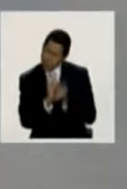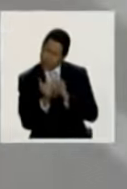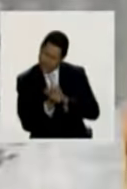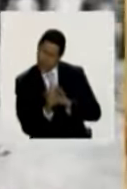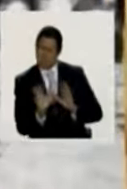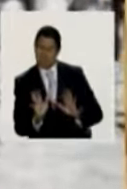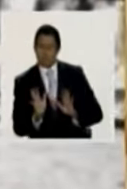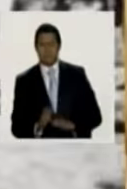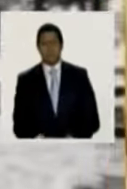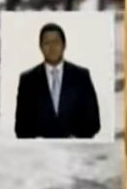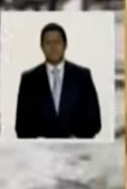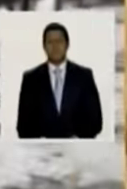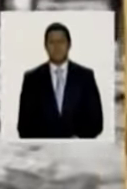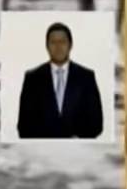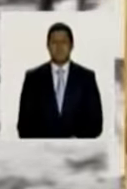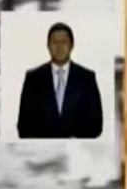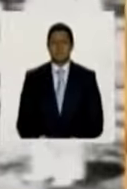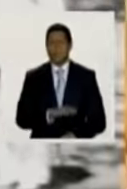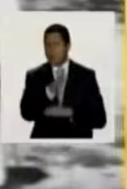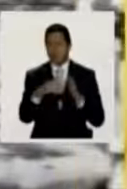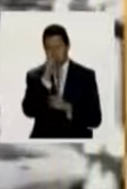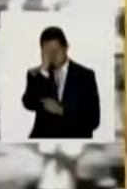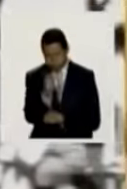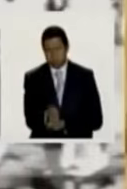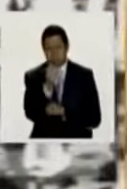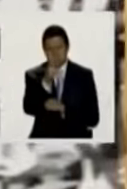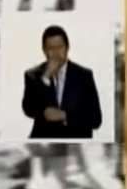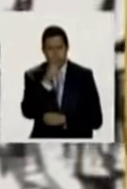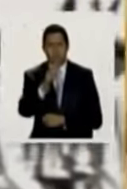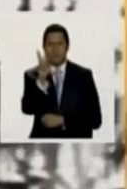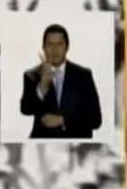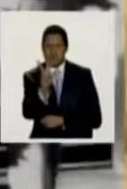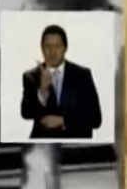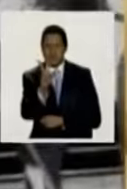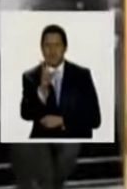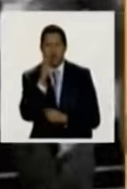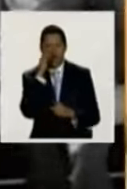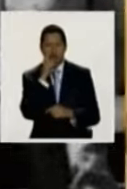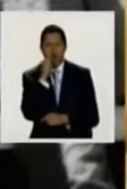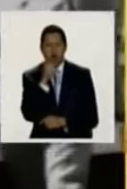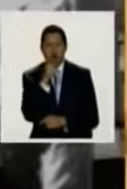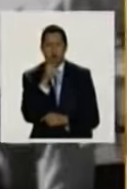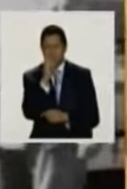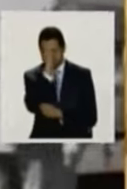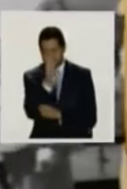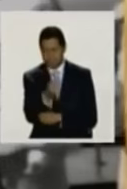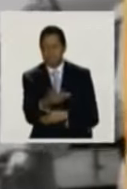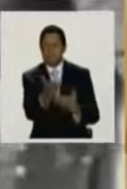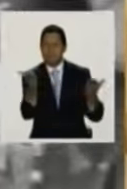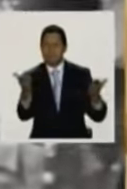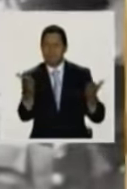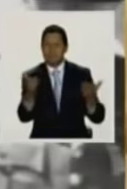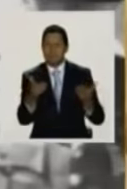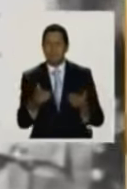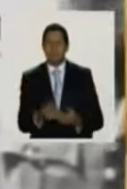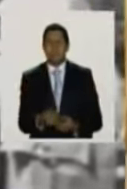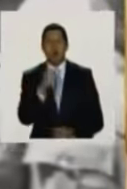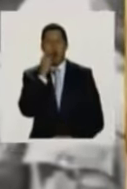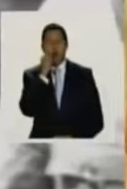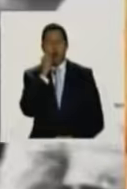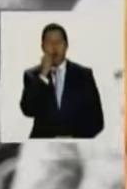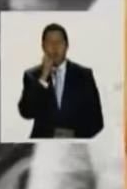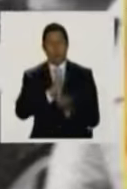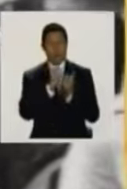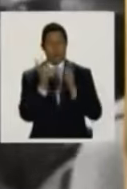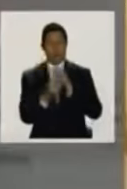esto. Todos estos reconocimientos del pueblo venezolano hacia Gallegos es el tributo abierto y permanente a un hombre